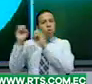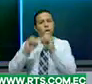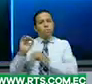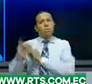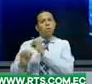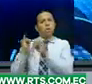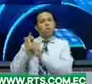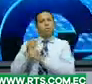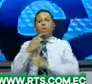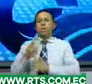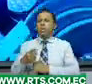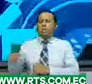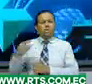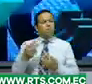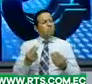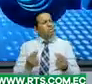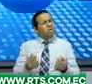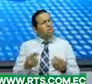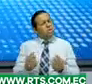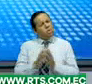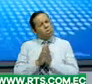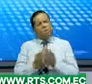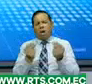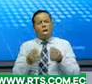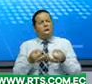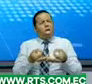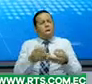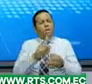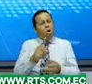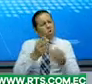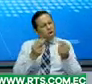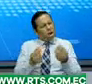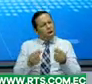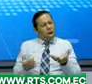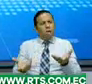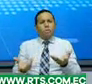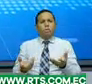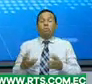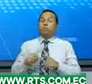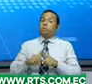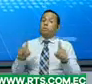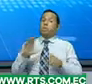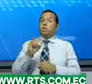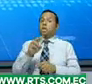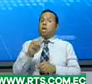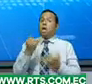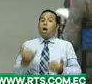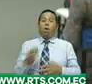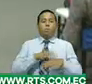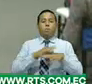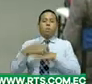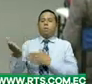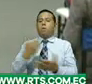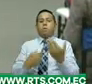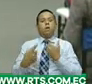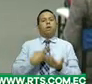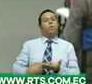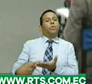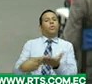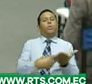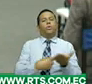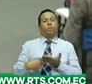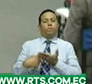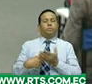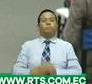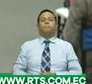que se acelere este proceso. Mientras tanto, el CNE convocó a reunión esta noche. Fue la sesión extraordinaria